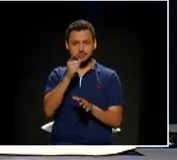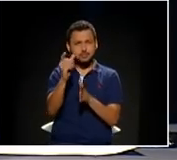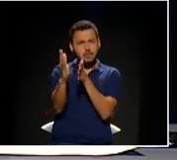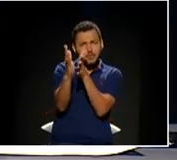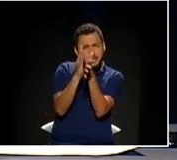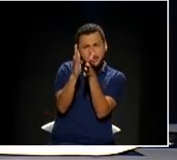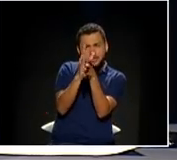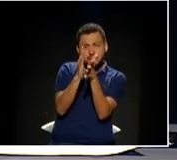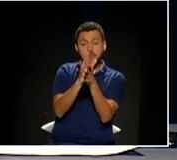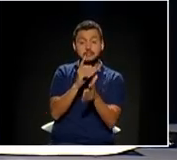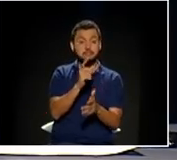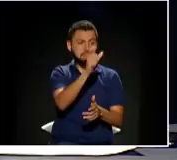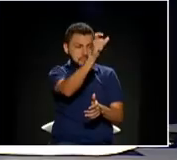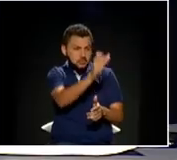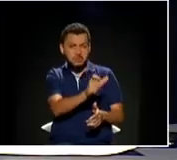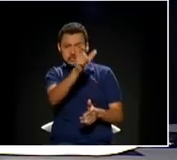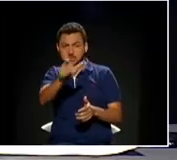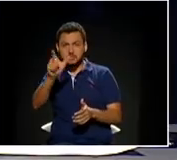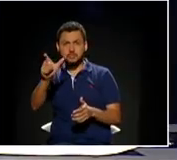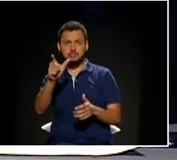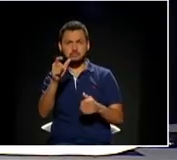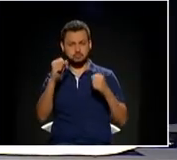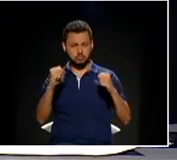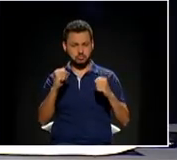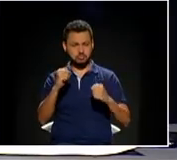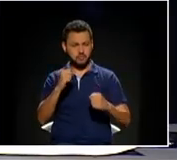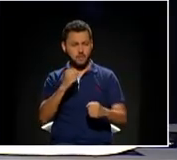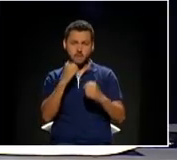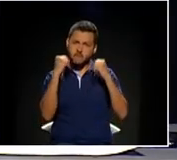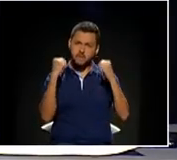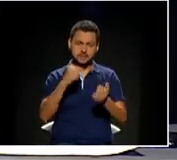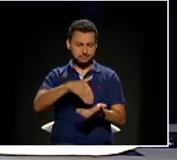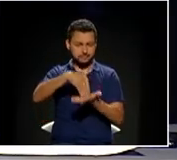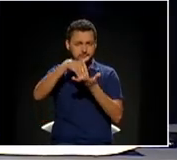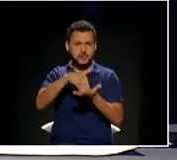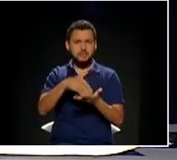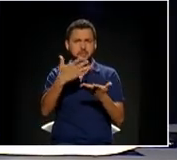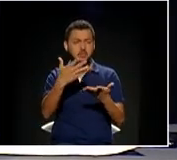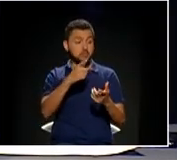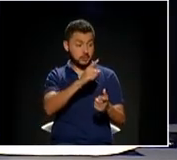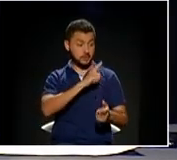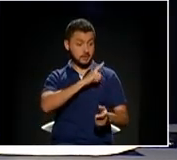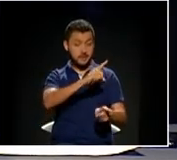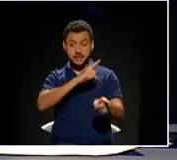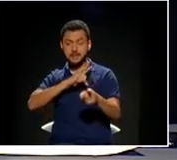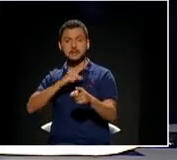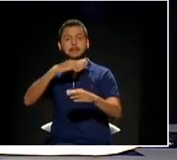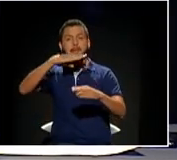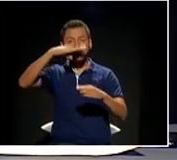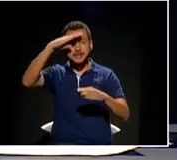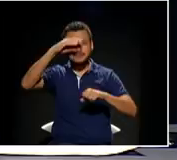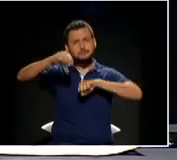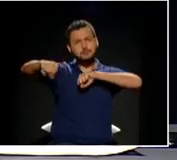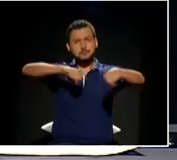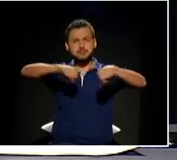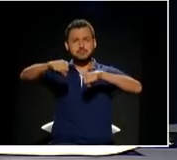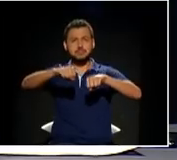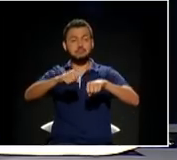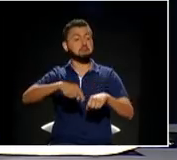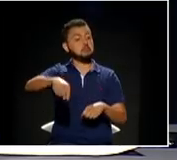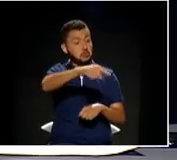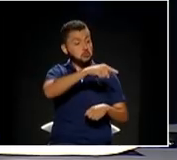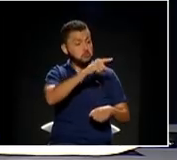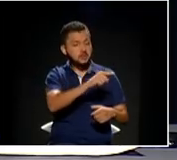tres fortalezas como ser humano como personas para liderar a medellín y dos aspectos de su personalidad que creen debe mejorar para gobernar la